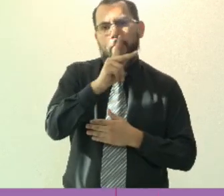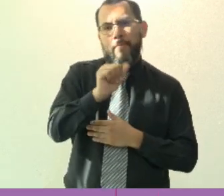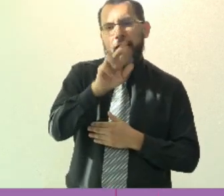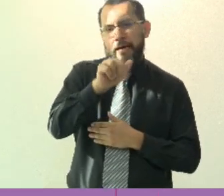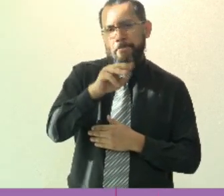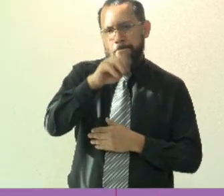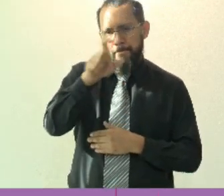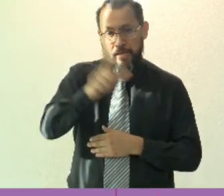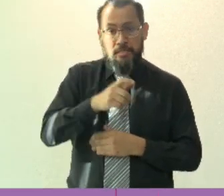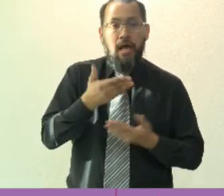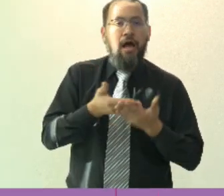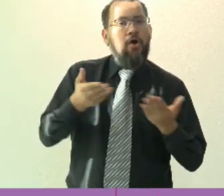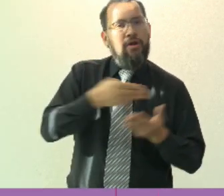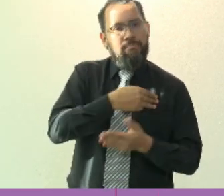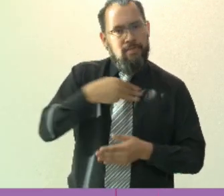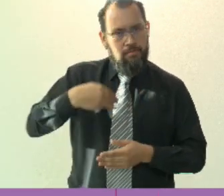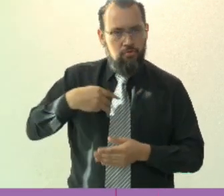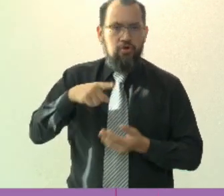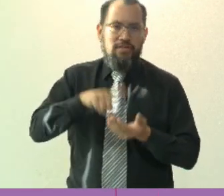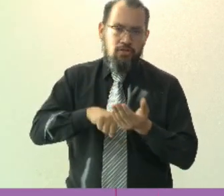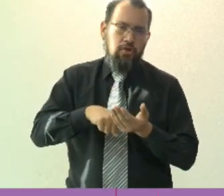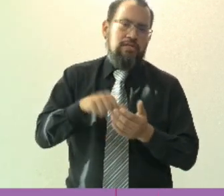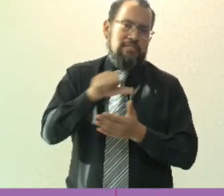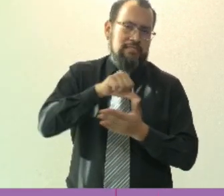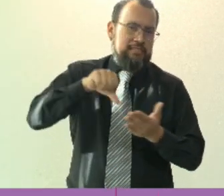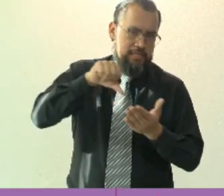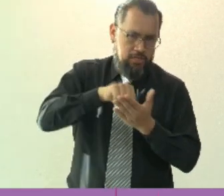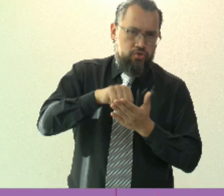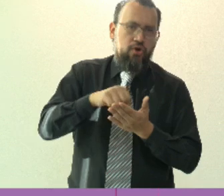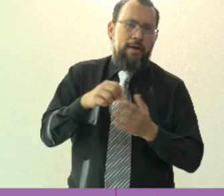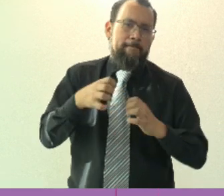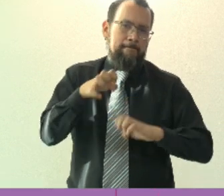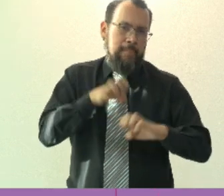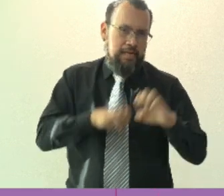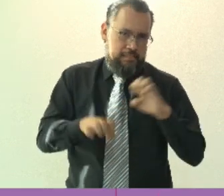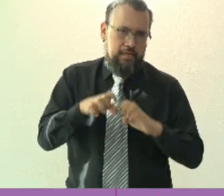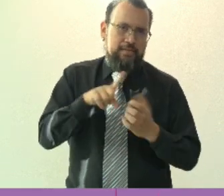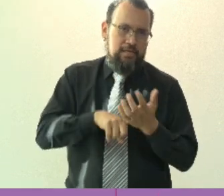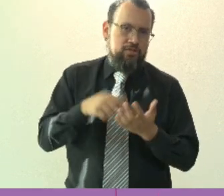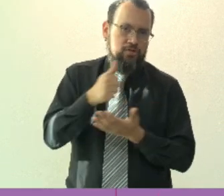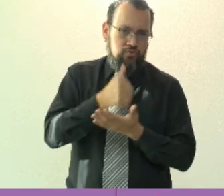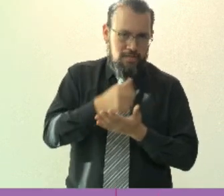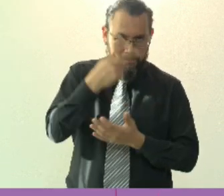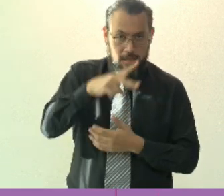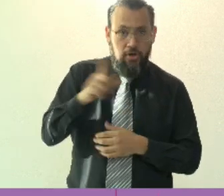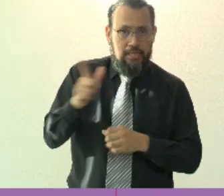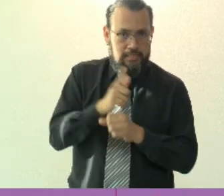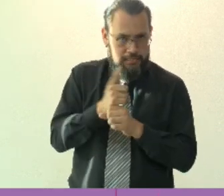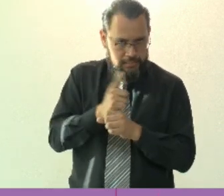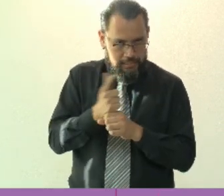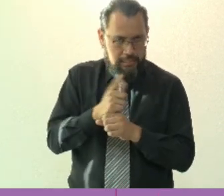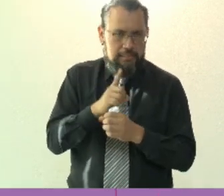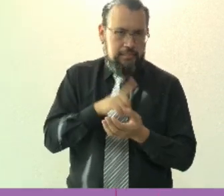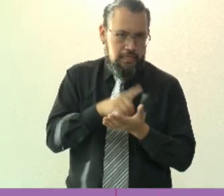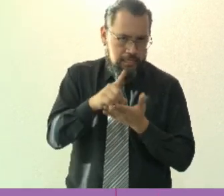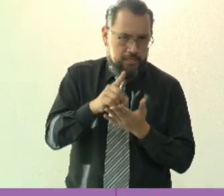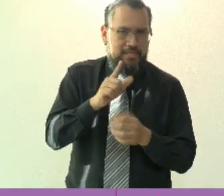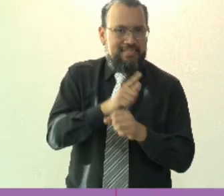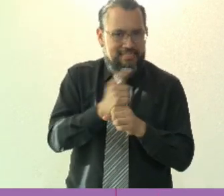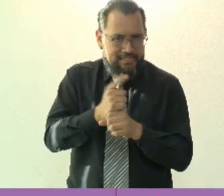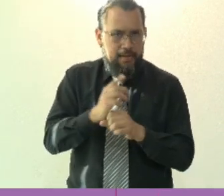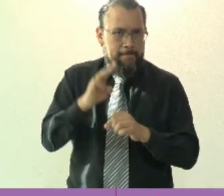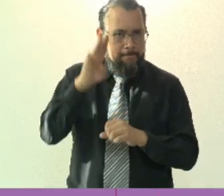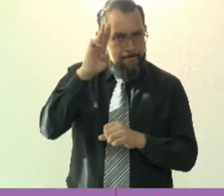Consejo Directivo del Centro Empresarial Ciudad de México. Es licenciado en Derecho, licenciado y maestro en